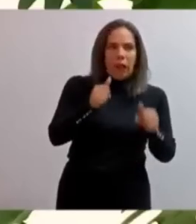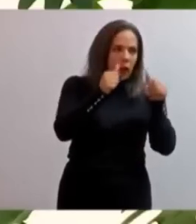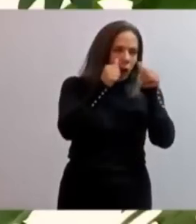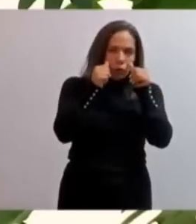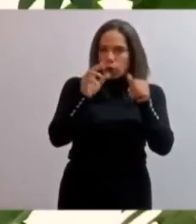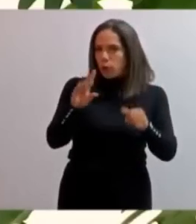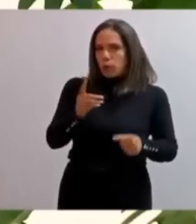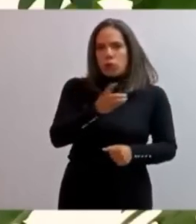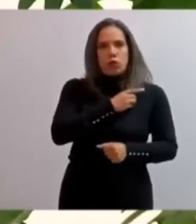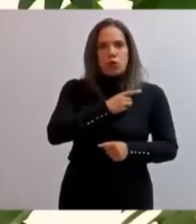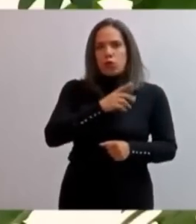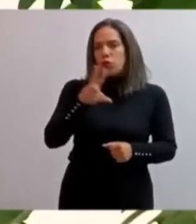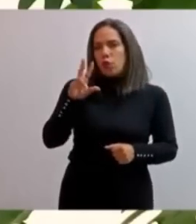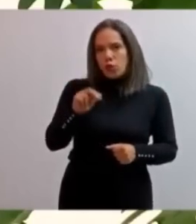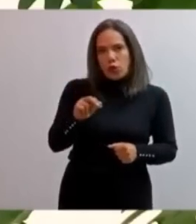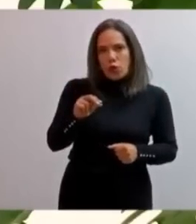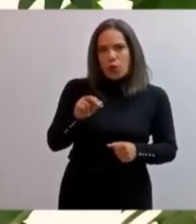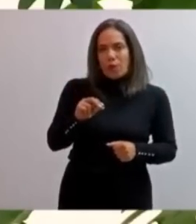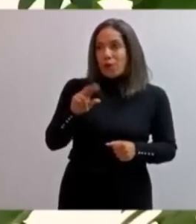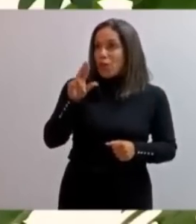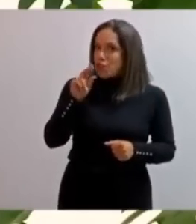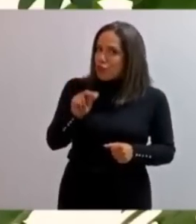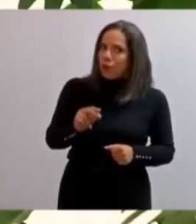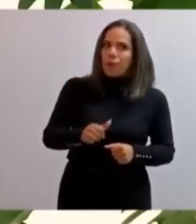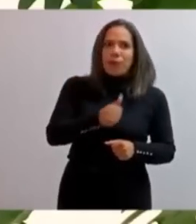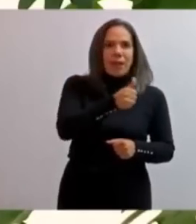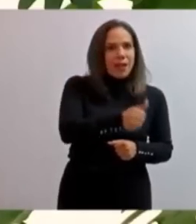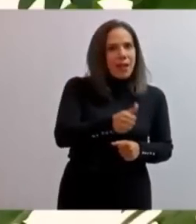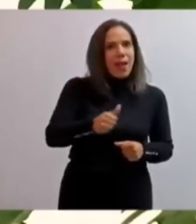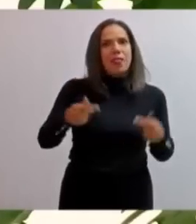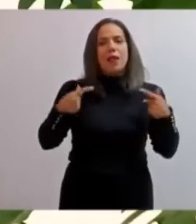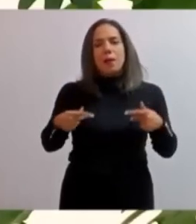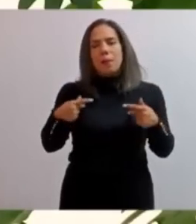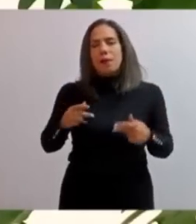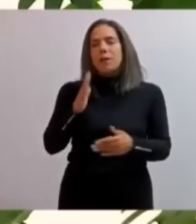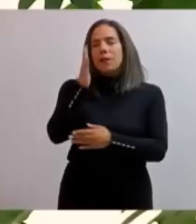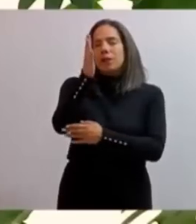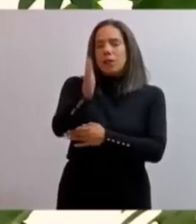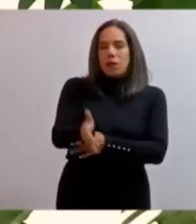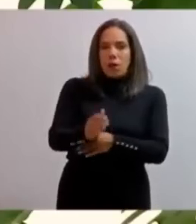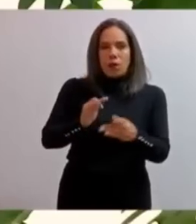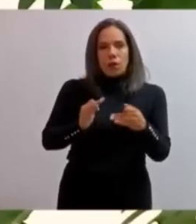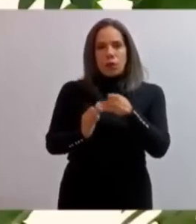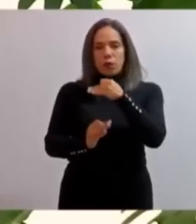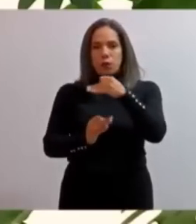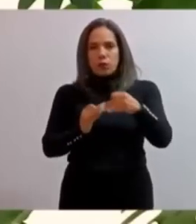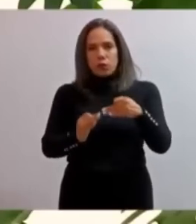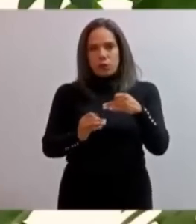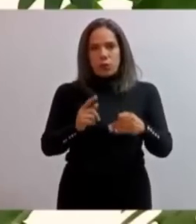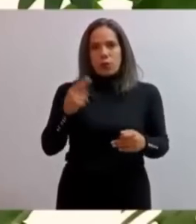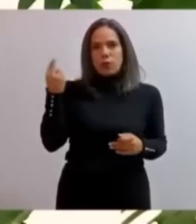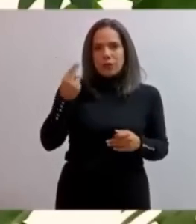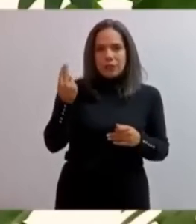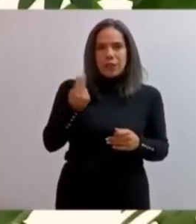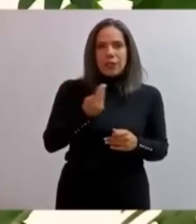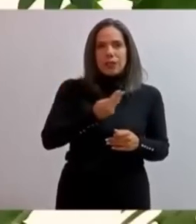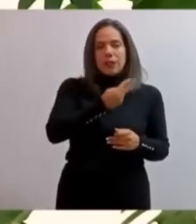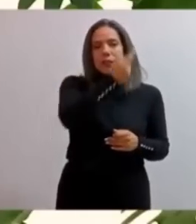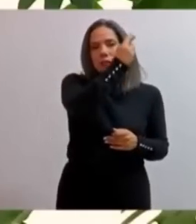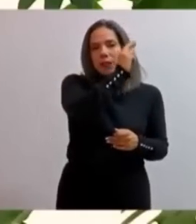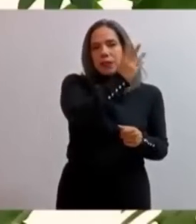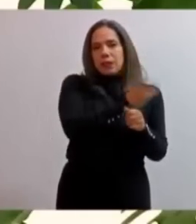consejos técnicos. Yo creo que aquí nos toca a todos asumir nuestra responsabilidad para tener